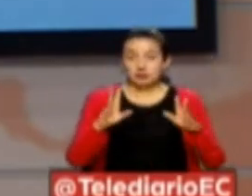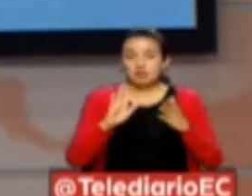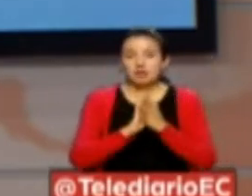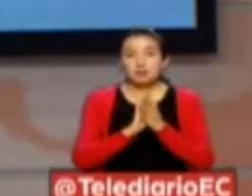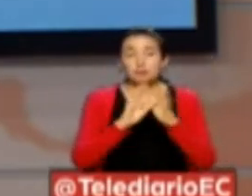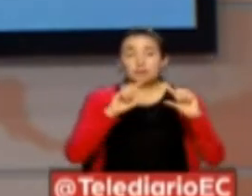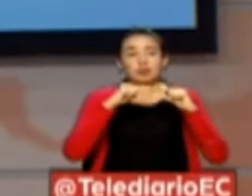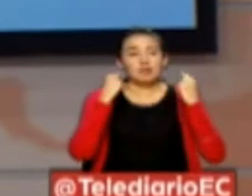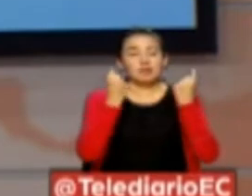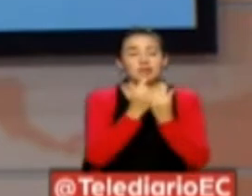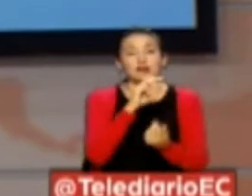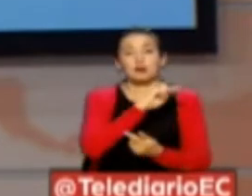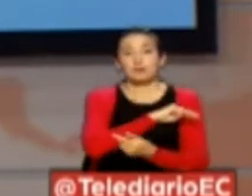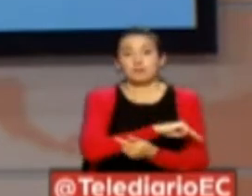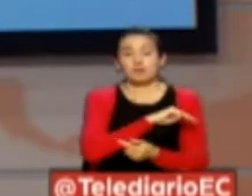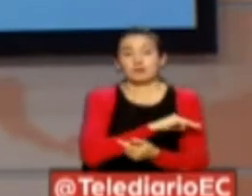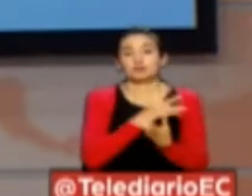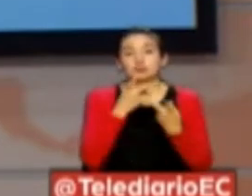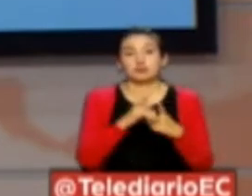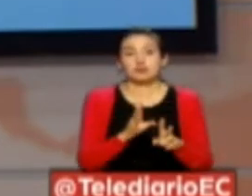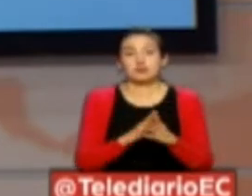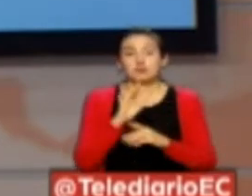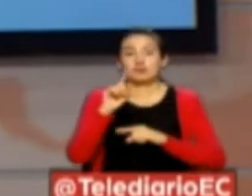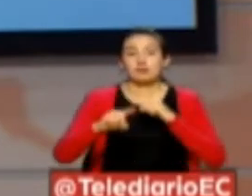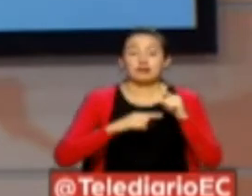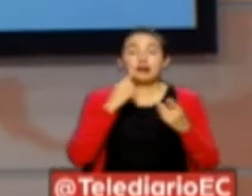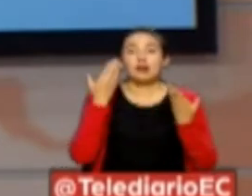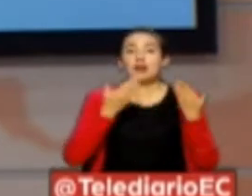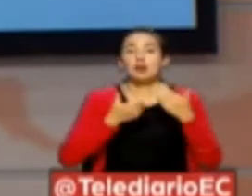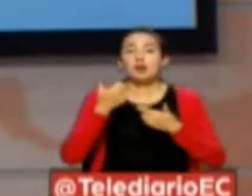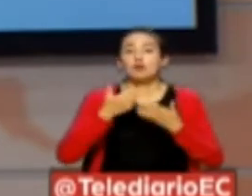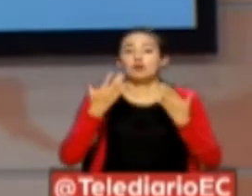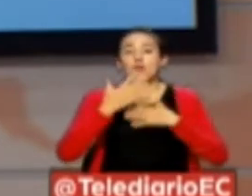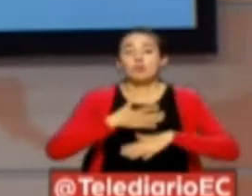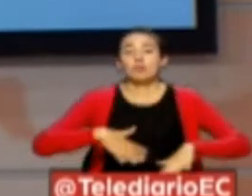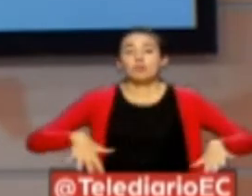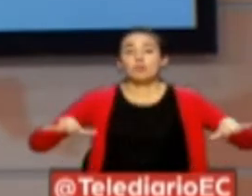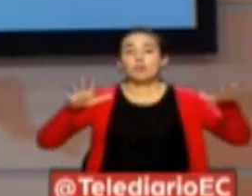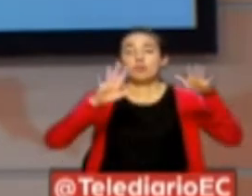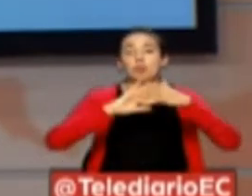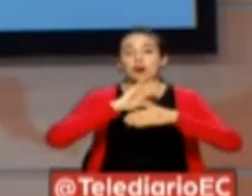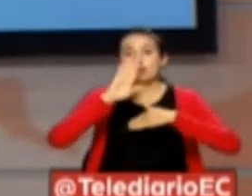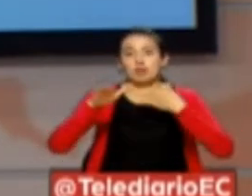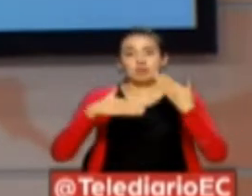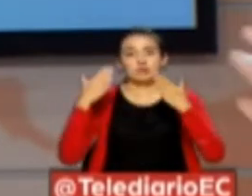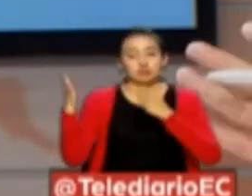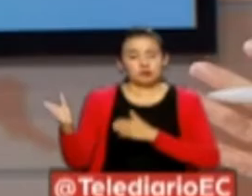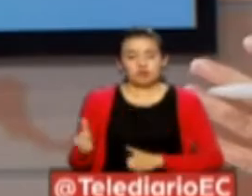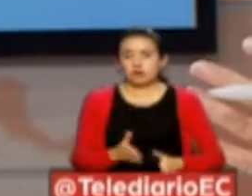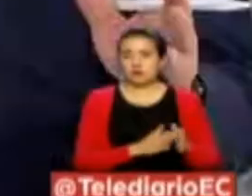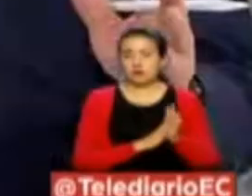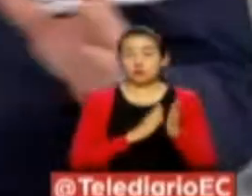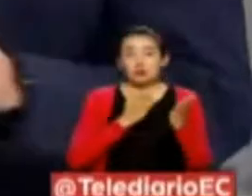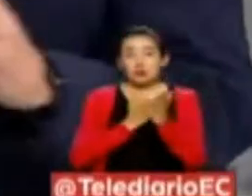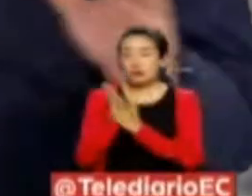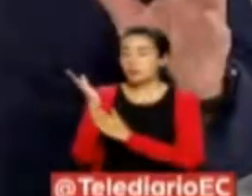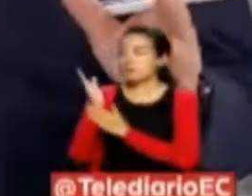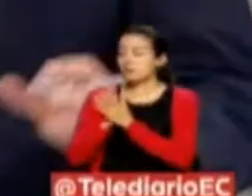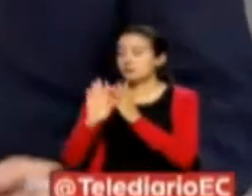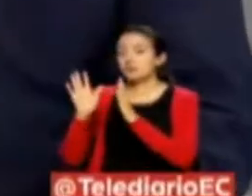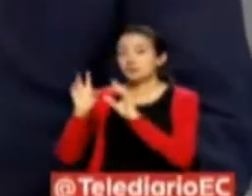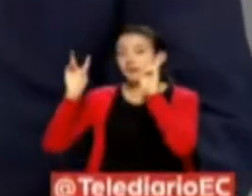de la por qué no de la empresa privada la idea es que este plan decenal nos dé a todos las herramientas es un tema que atraviesa la ciudad